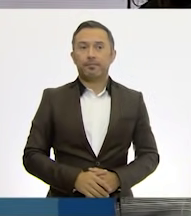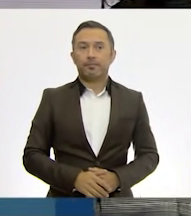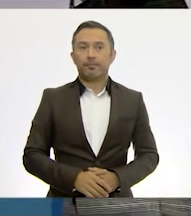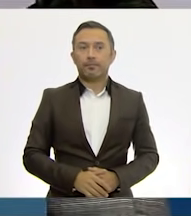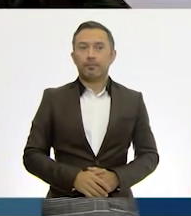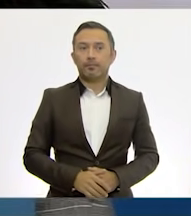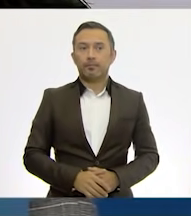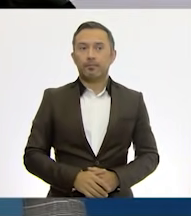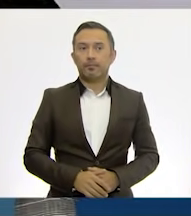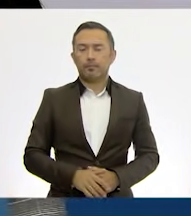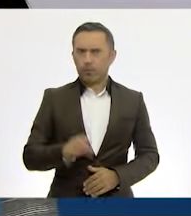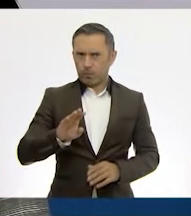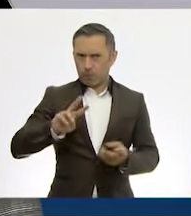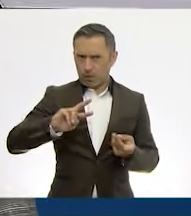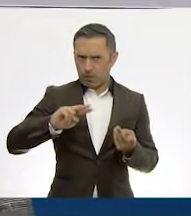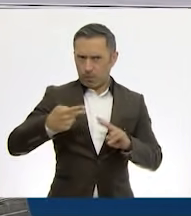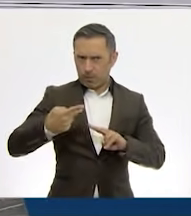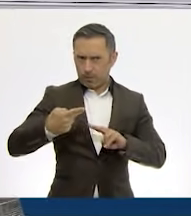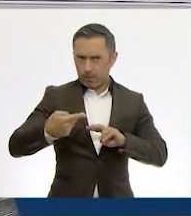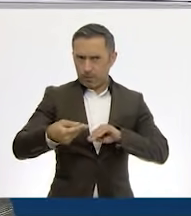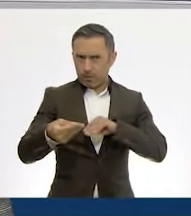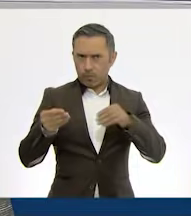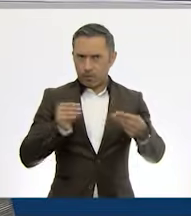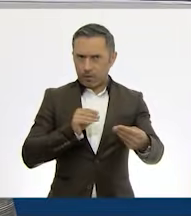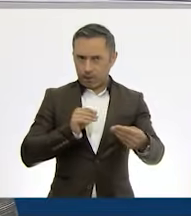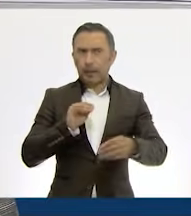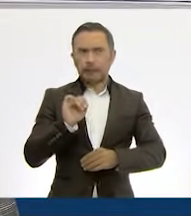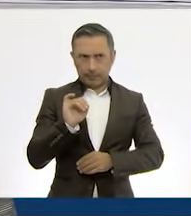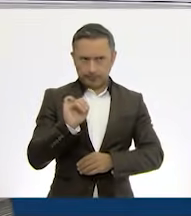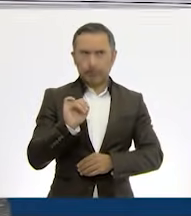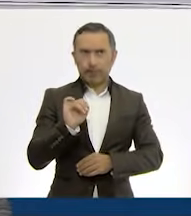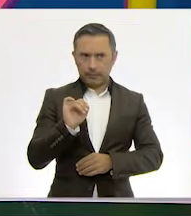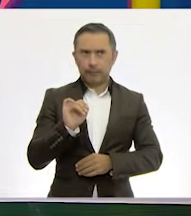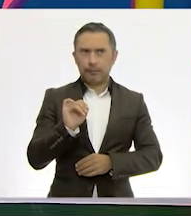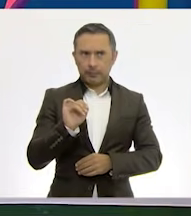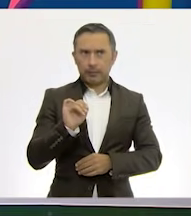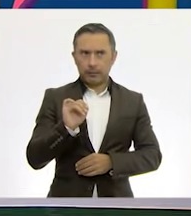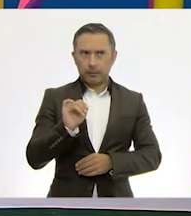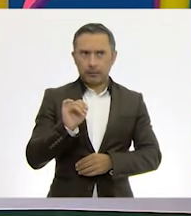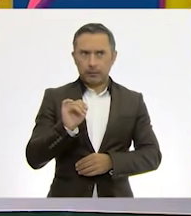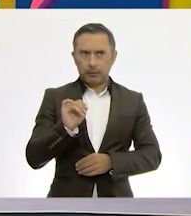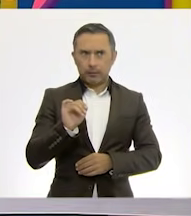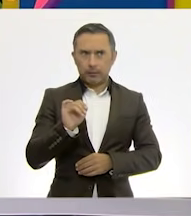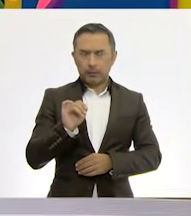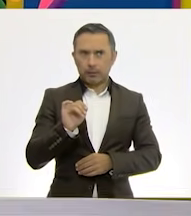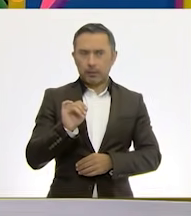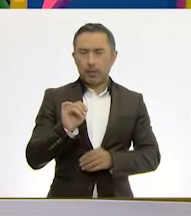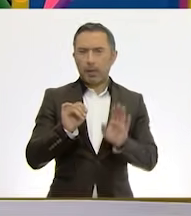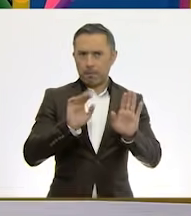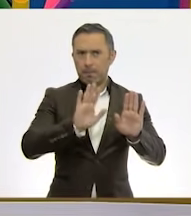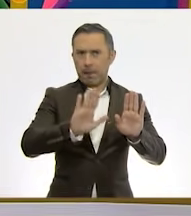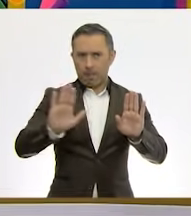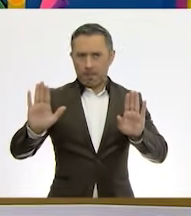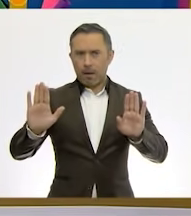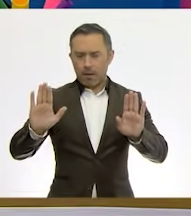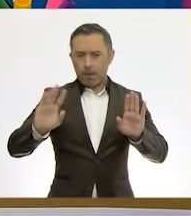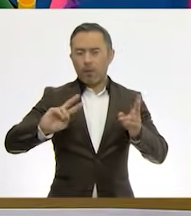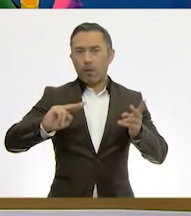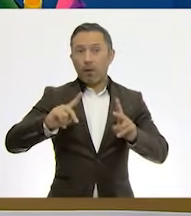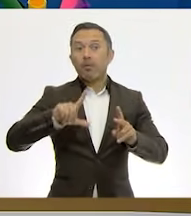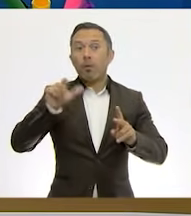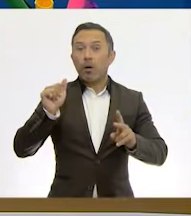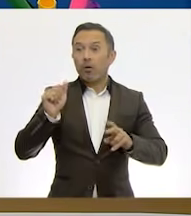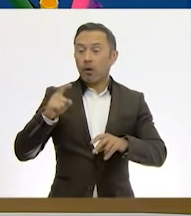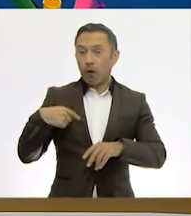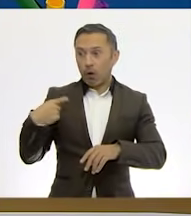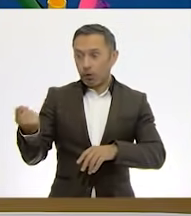Así es, ¿volteadas? Volteadas. que no se vea. después las iremos sacando por turnos. Ah, bueno.